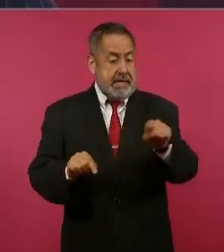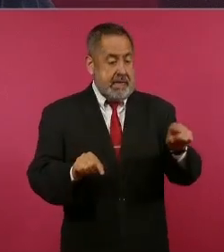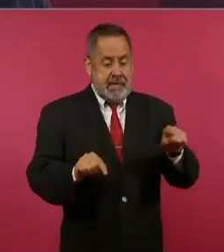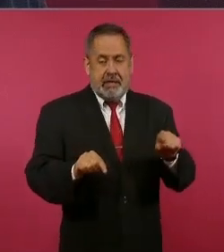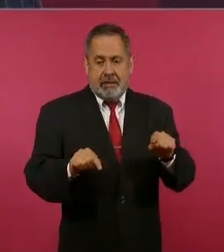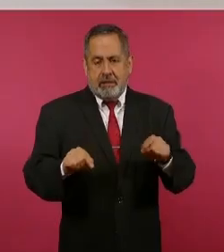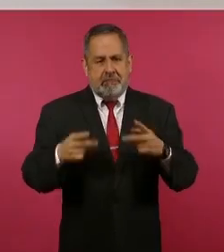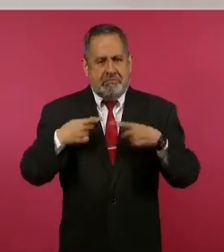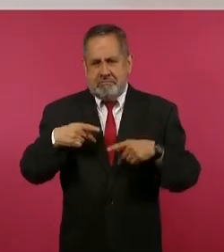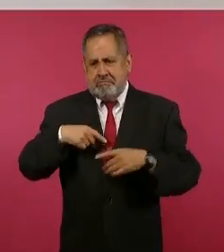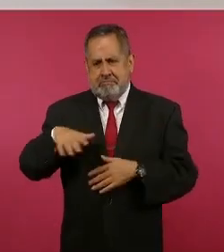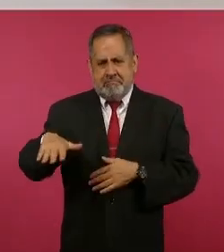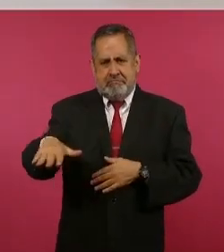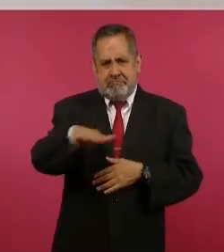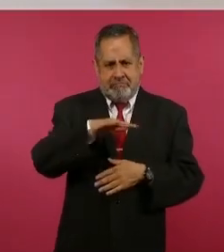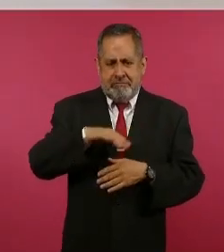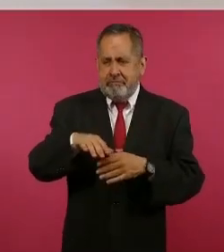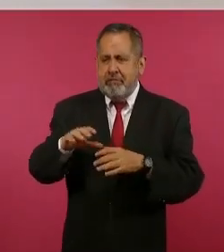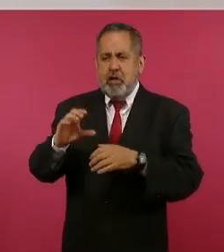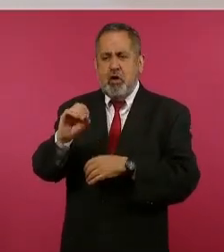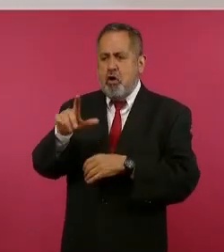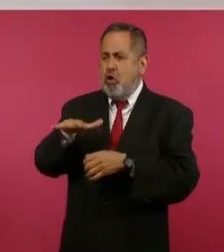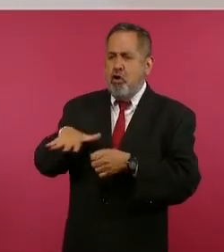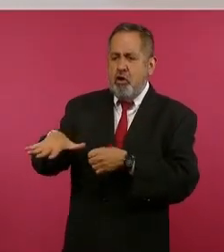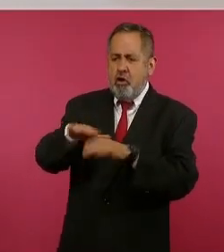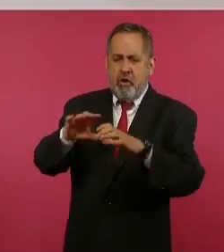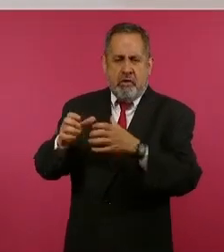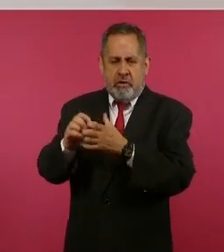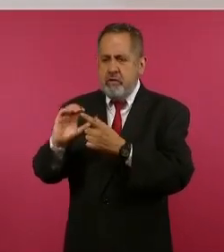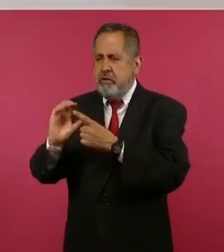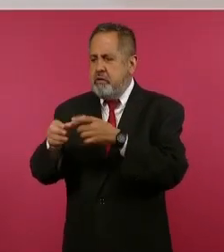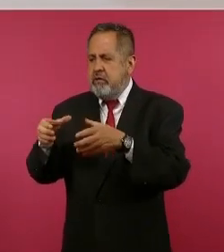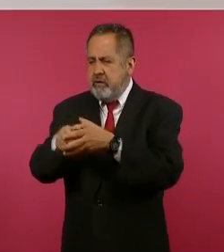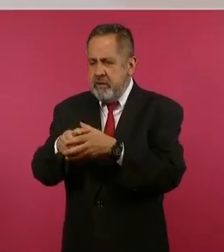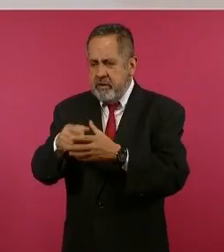del pueblo, de la colonia,